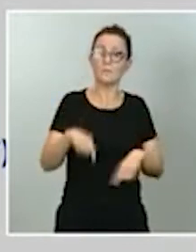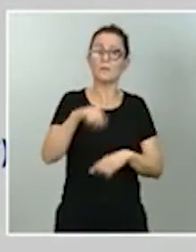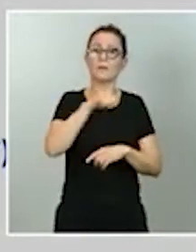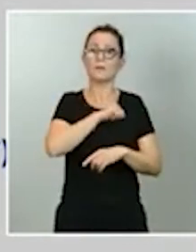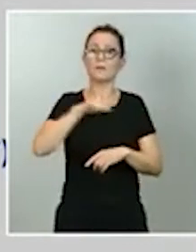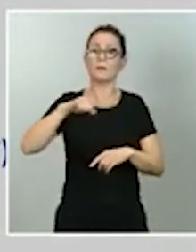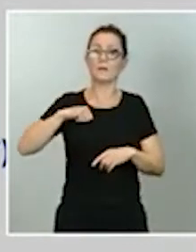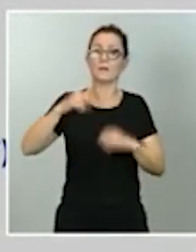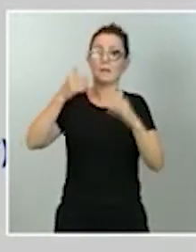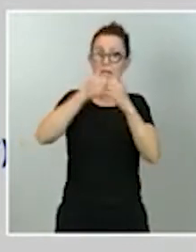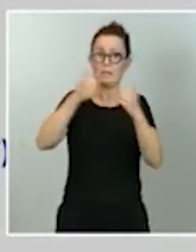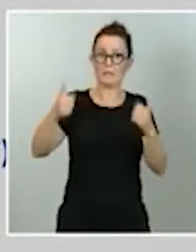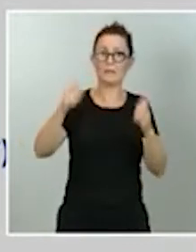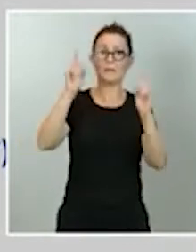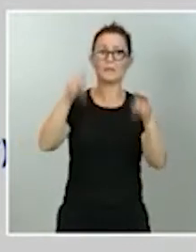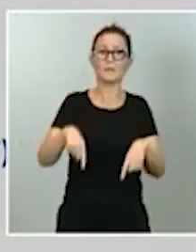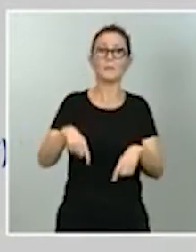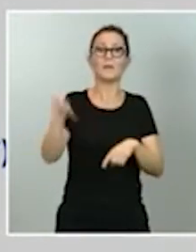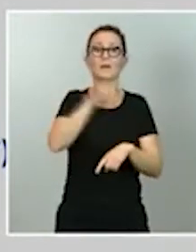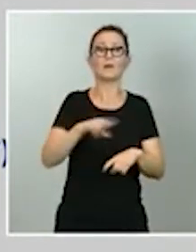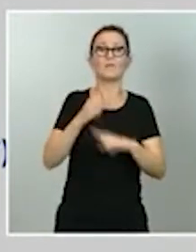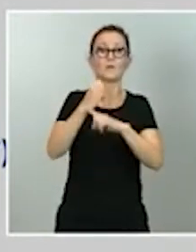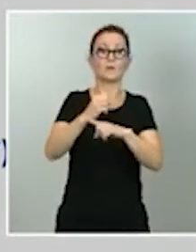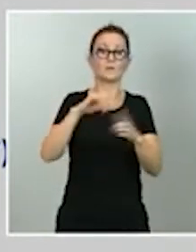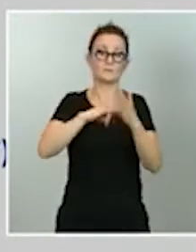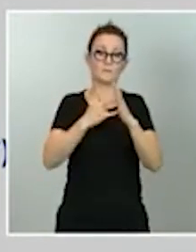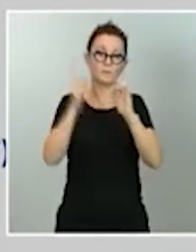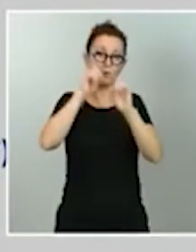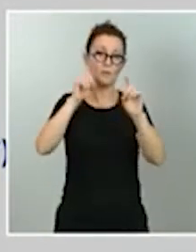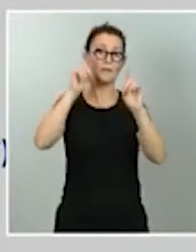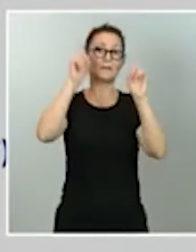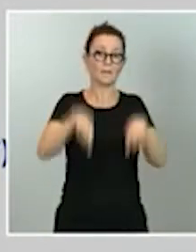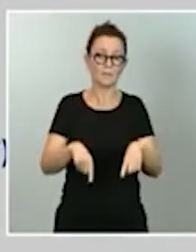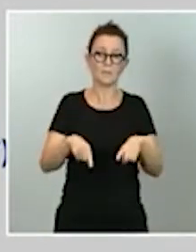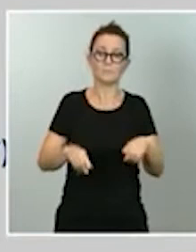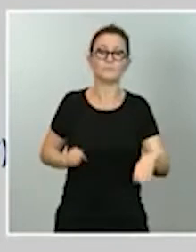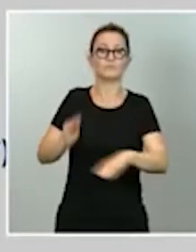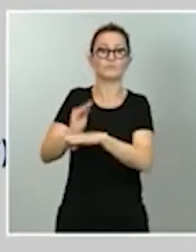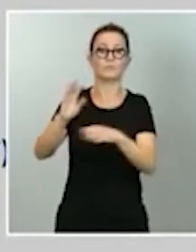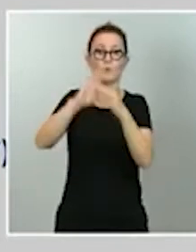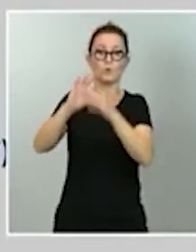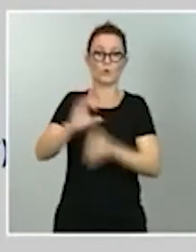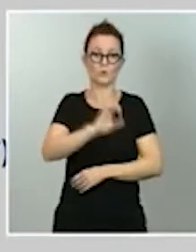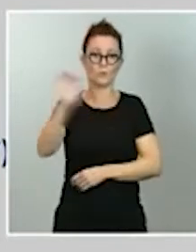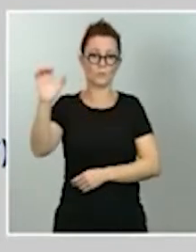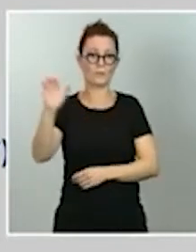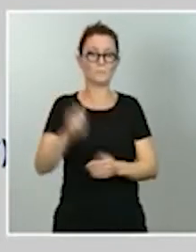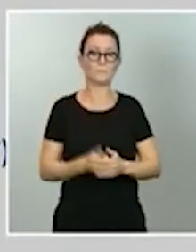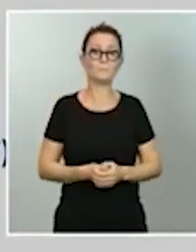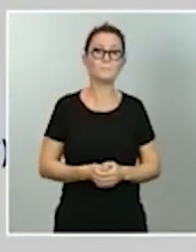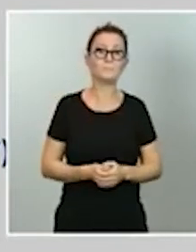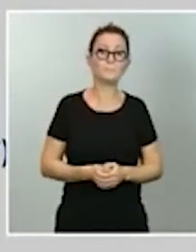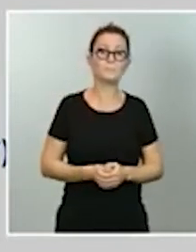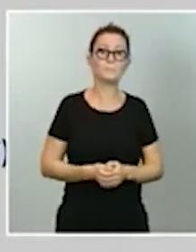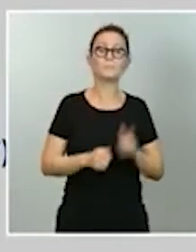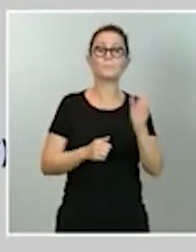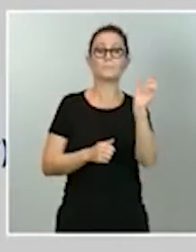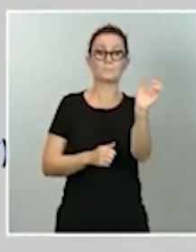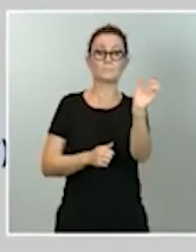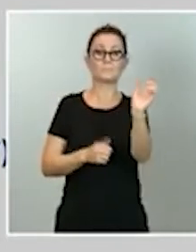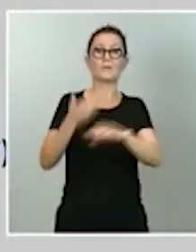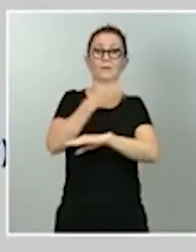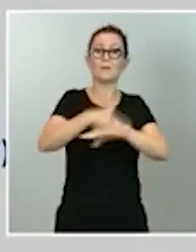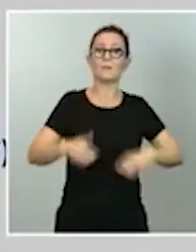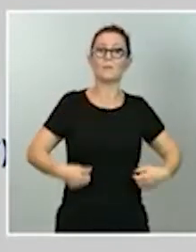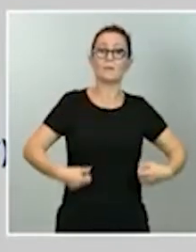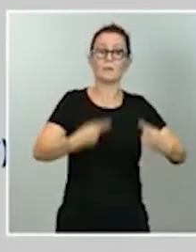el sistema educativo o las aportaciones a la unión europea como decía este es el límite de gasto que ustedes pueden comparar